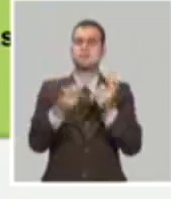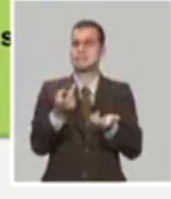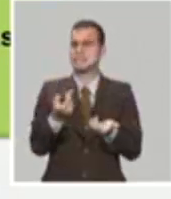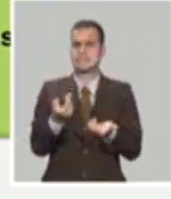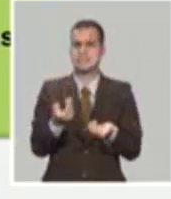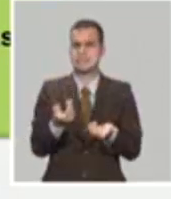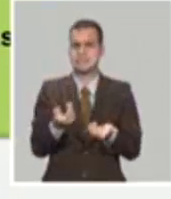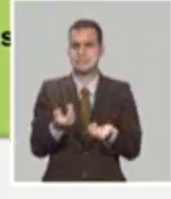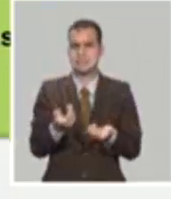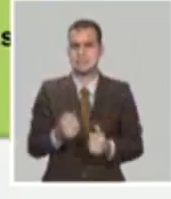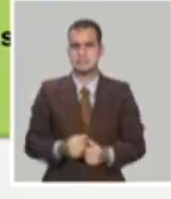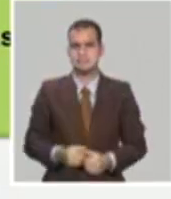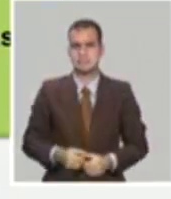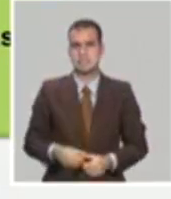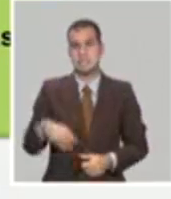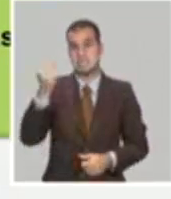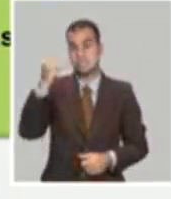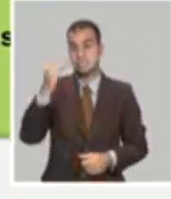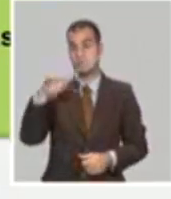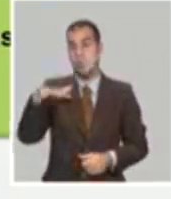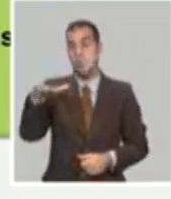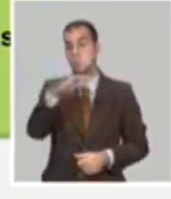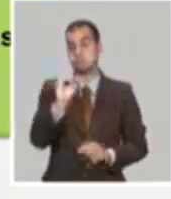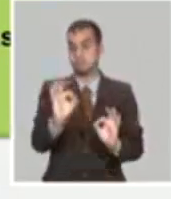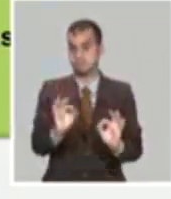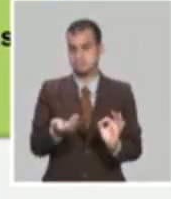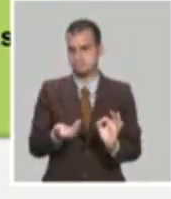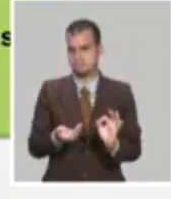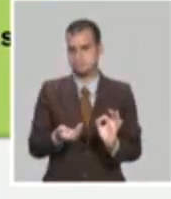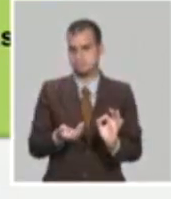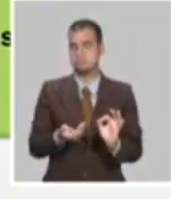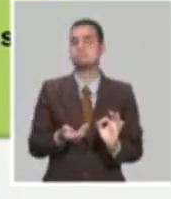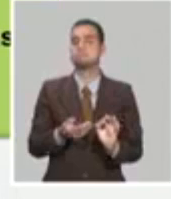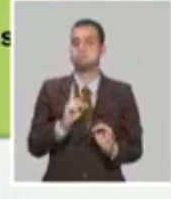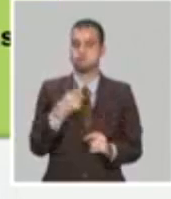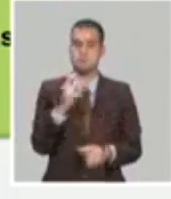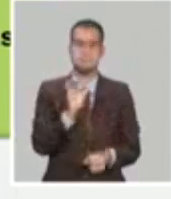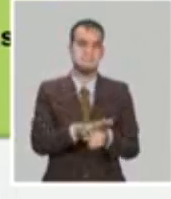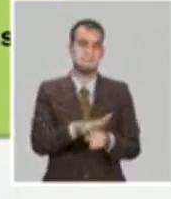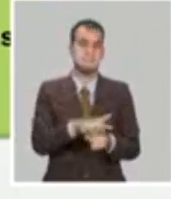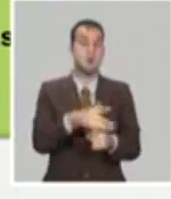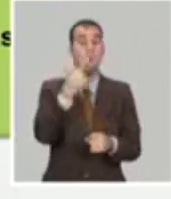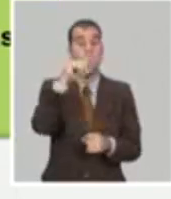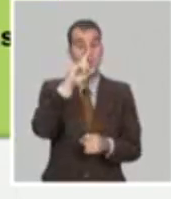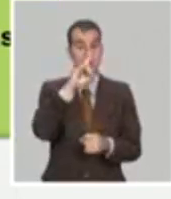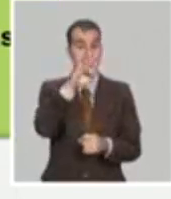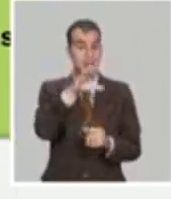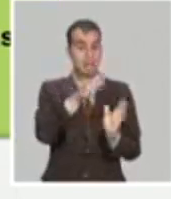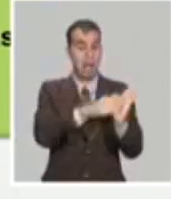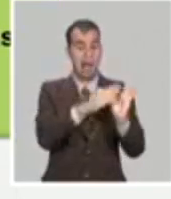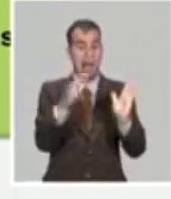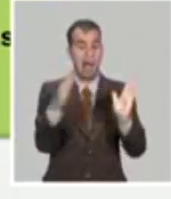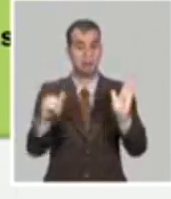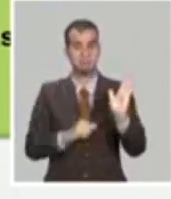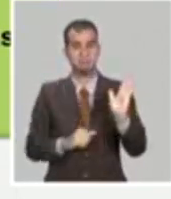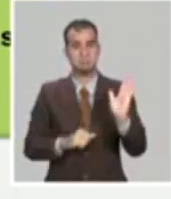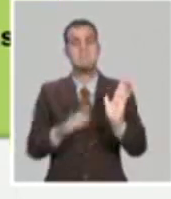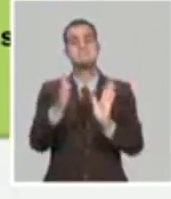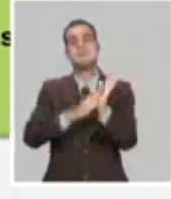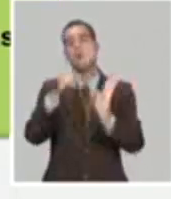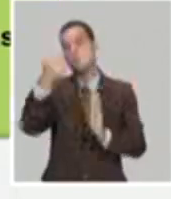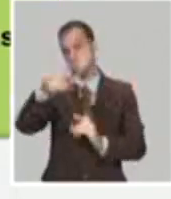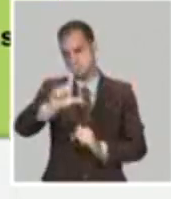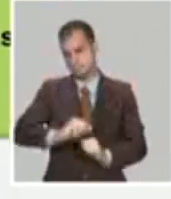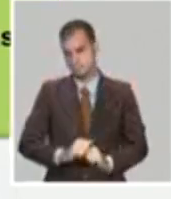manera integral, lo vamos a hacer desde la segunda quincena de junio hasta el mes de julio. Ya